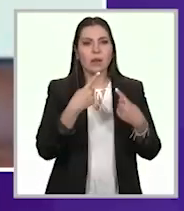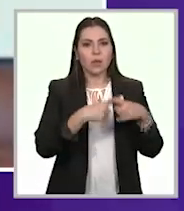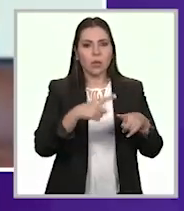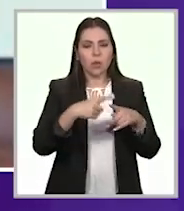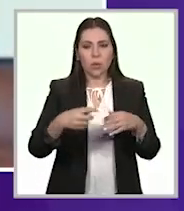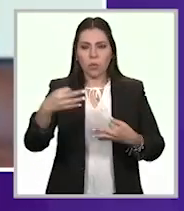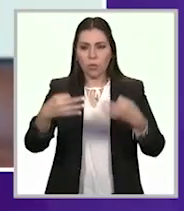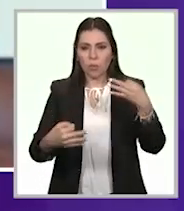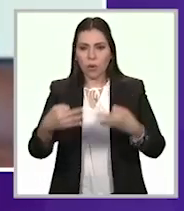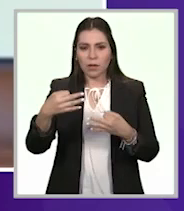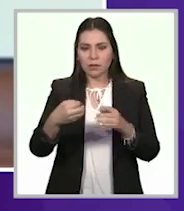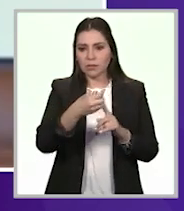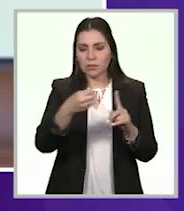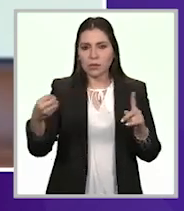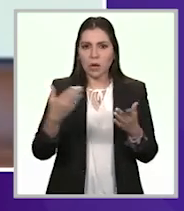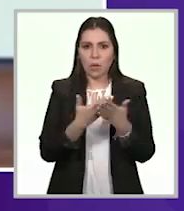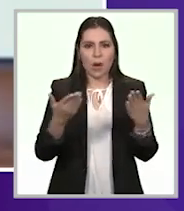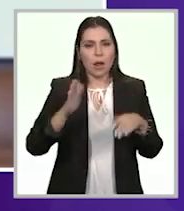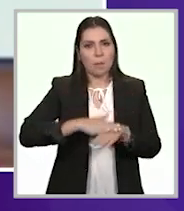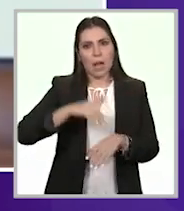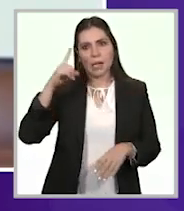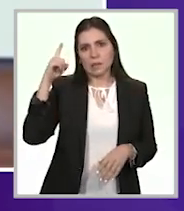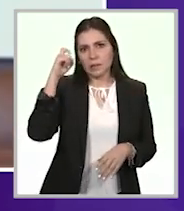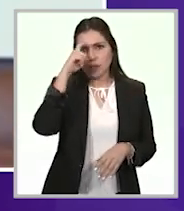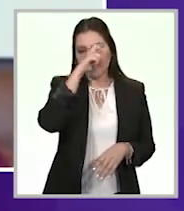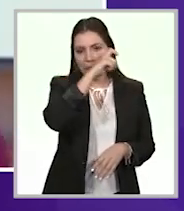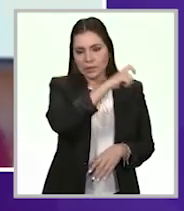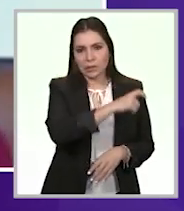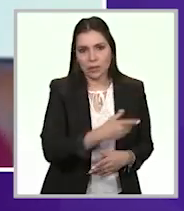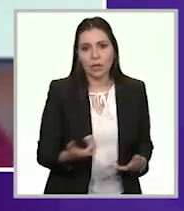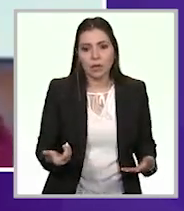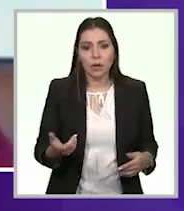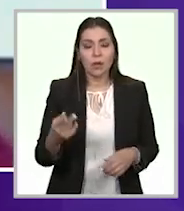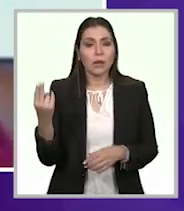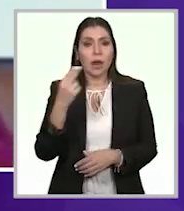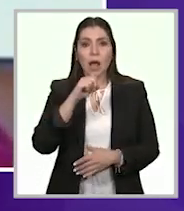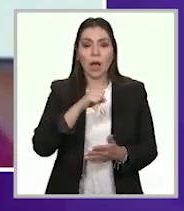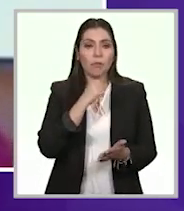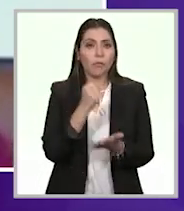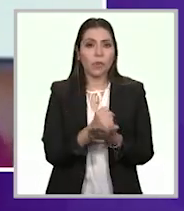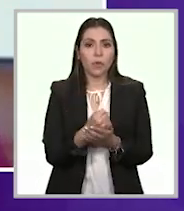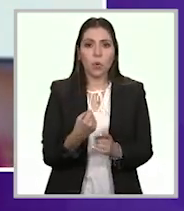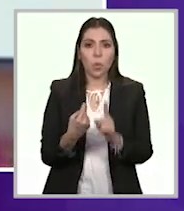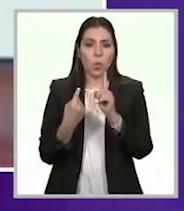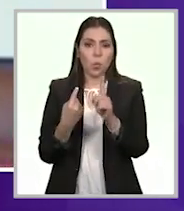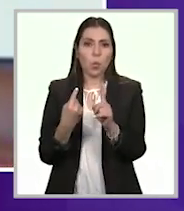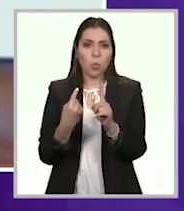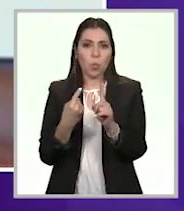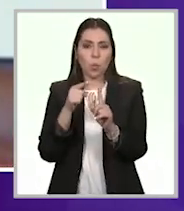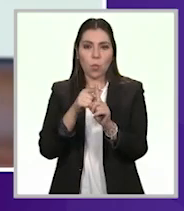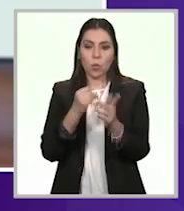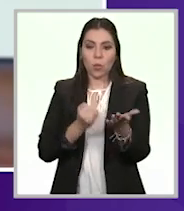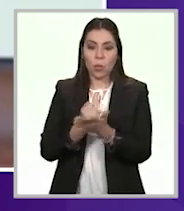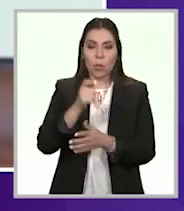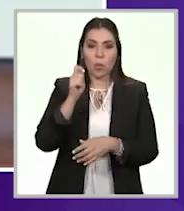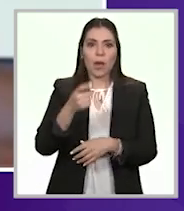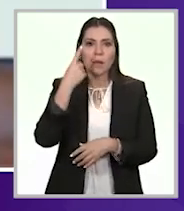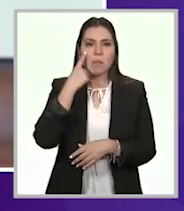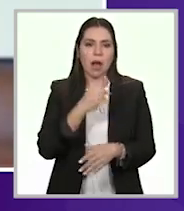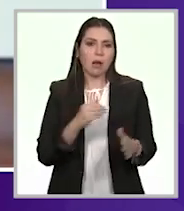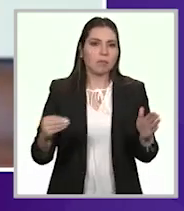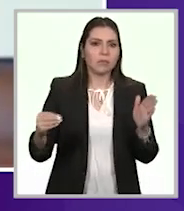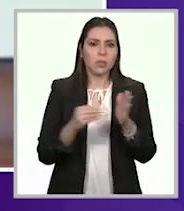va a ser más complejo porque van a ser más, porque basta un solo precedente para que ya sea jurisprudencia. Pero esto